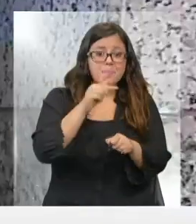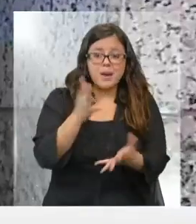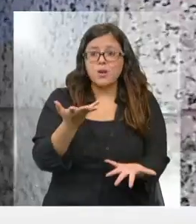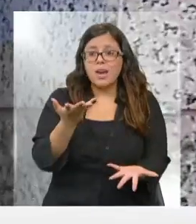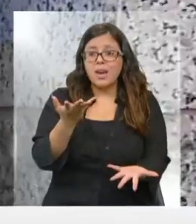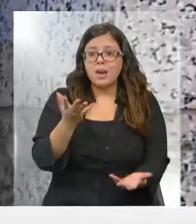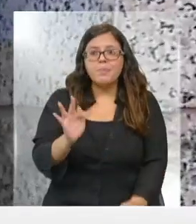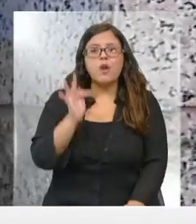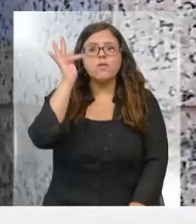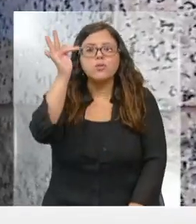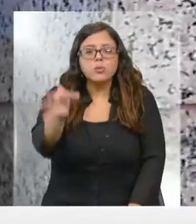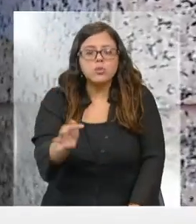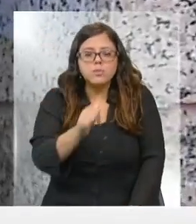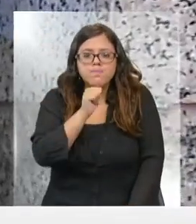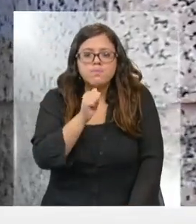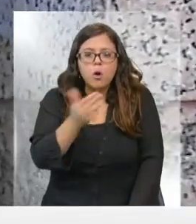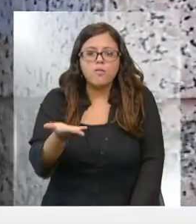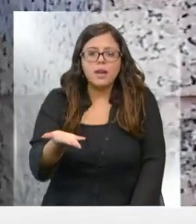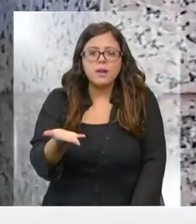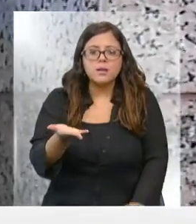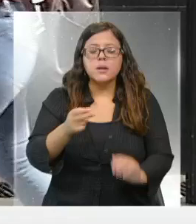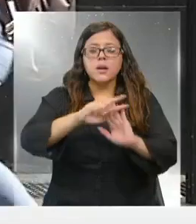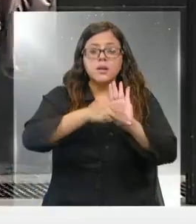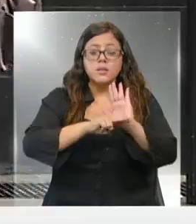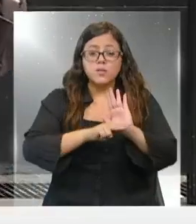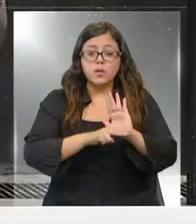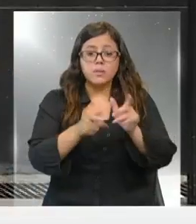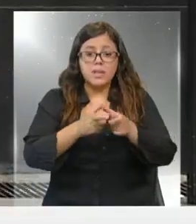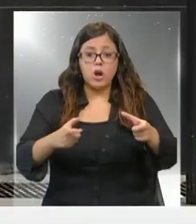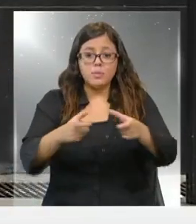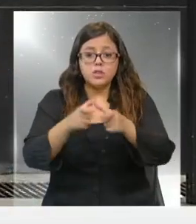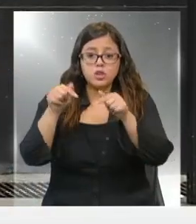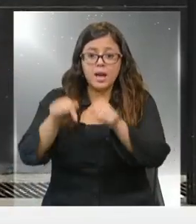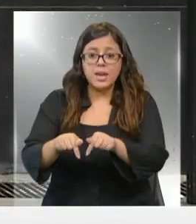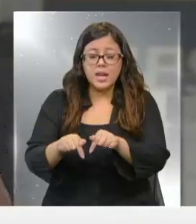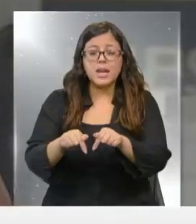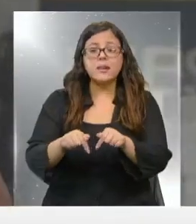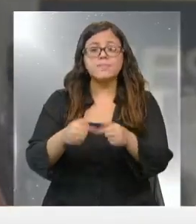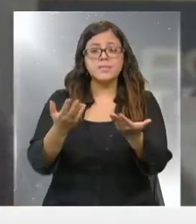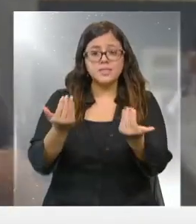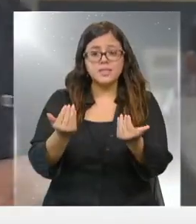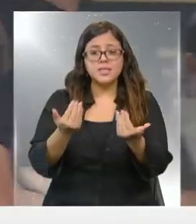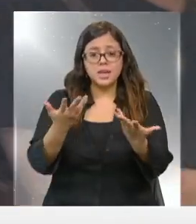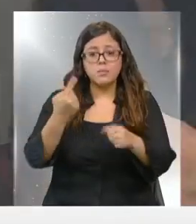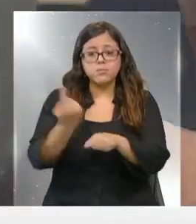hambre. La Comisión de Constitución tendrá que tomar la palabra, pero todo parece